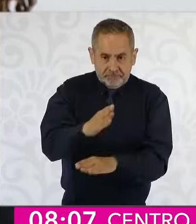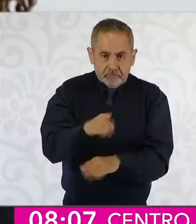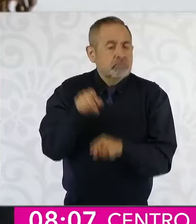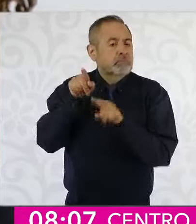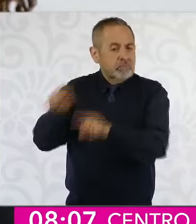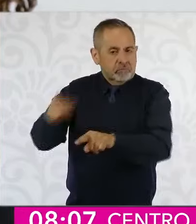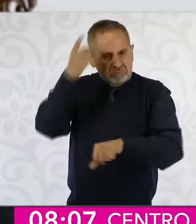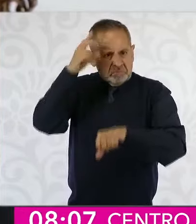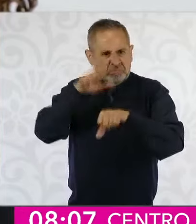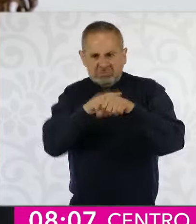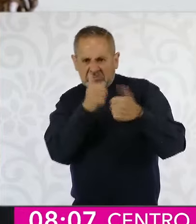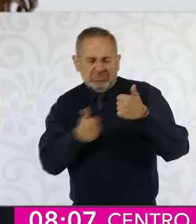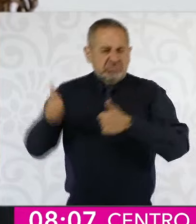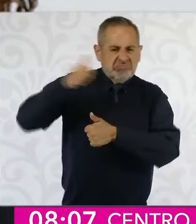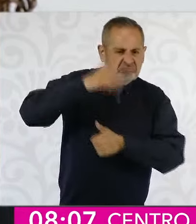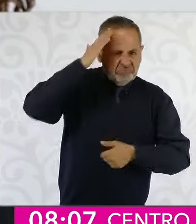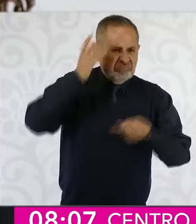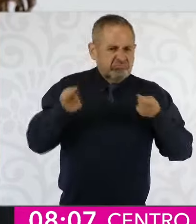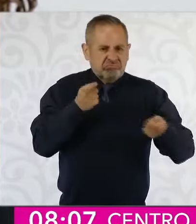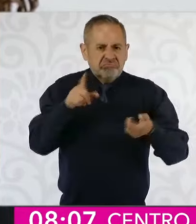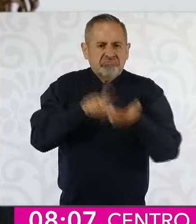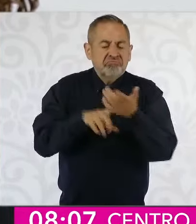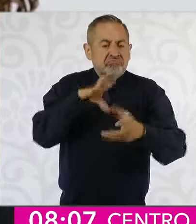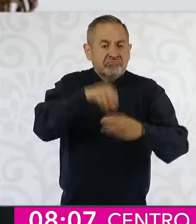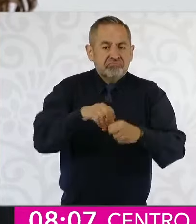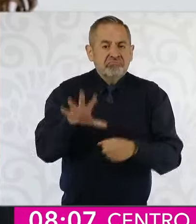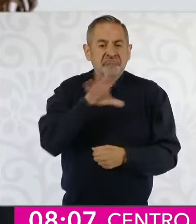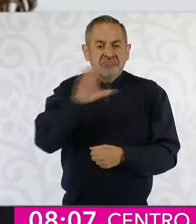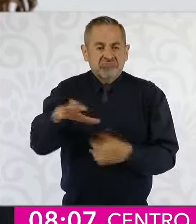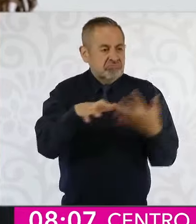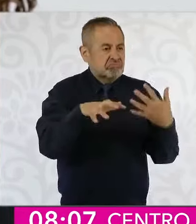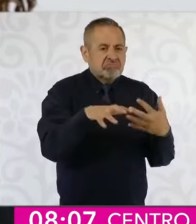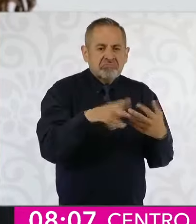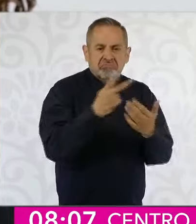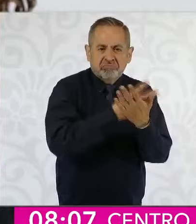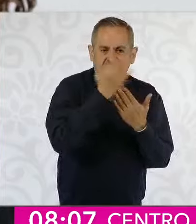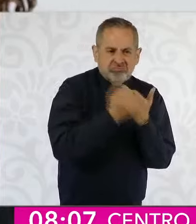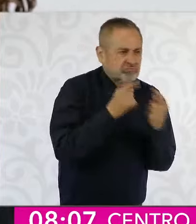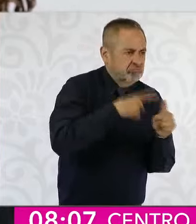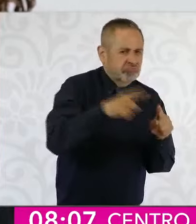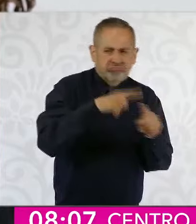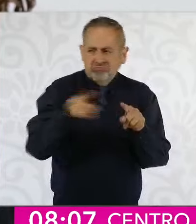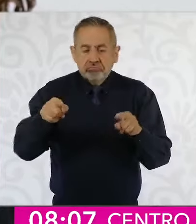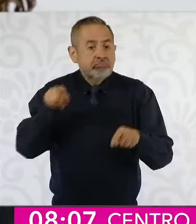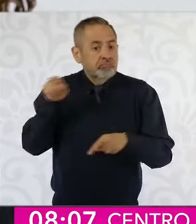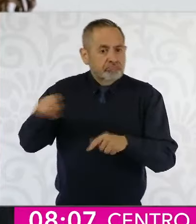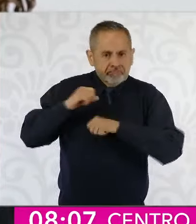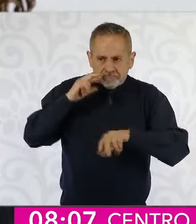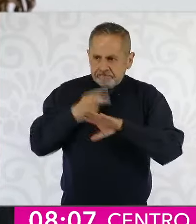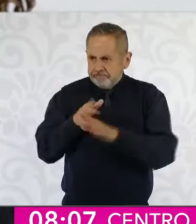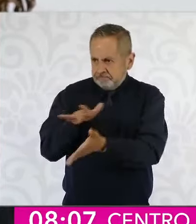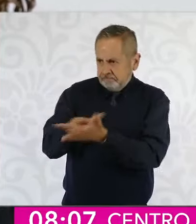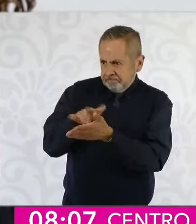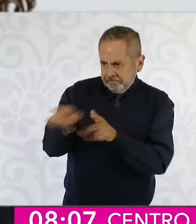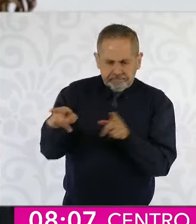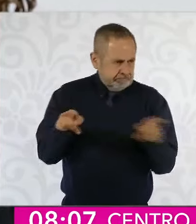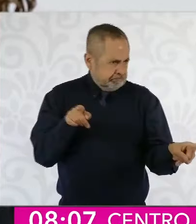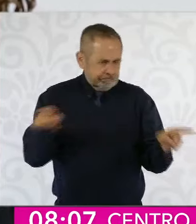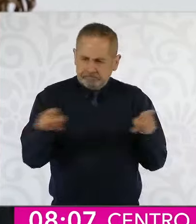experiencia en más de 500 proyectos de infraestructura. La infraestructura prioritaria es una